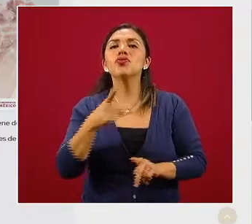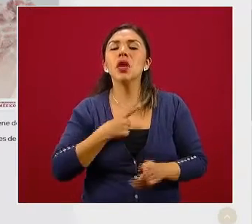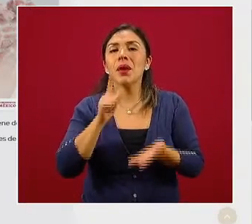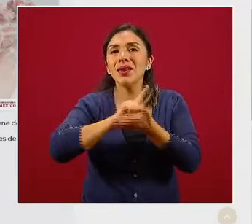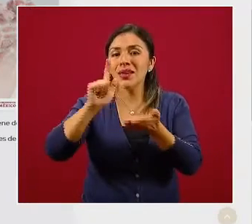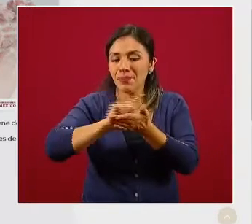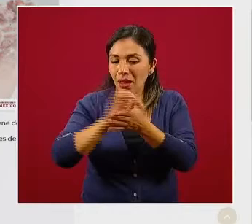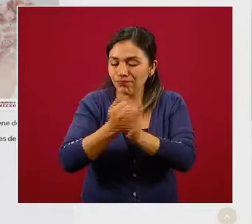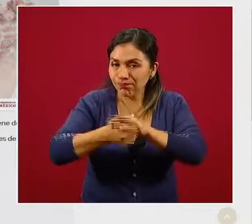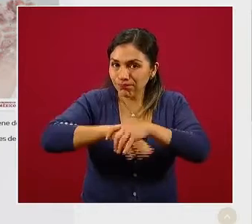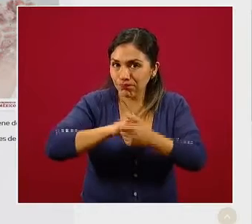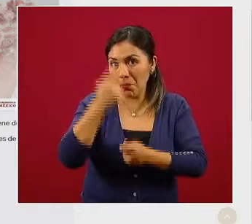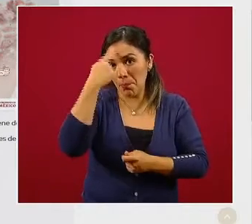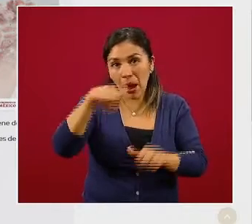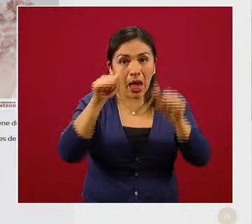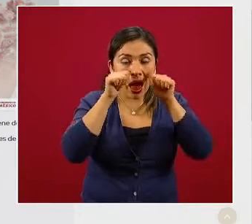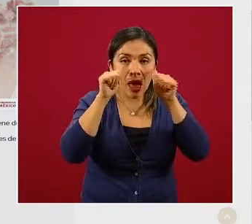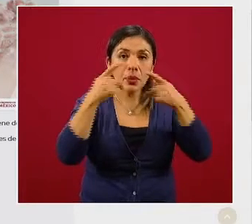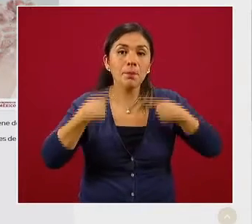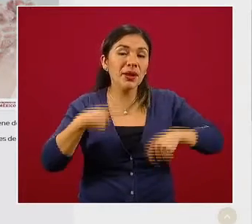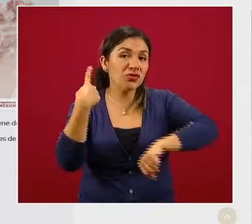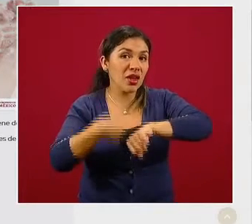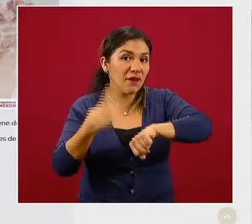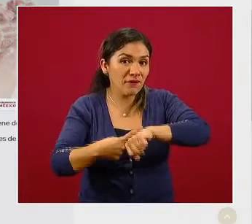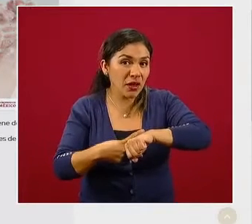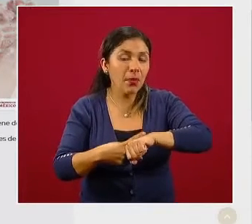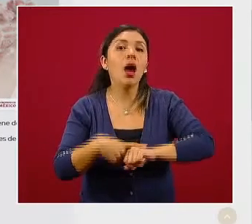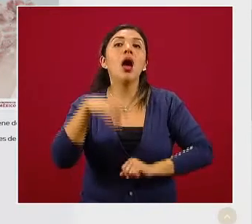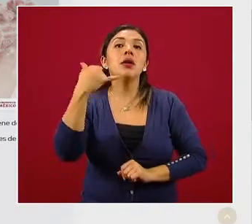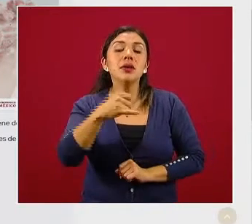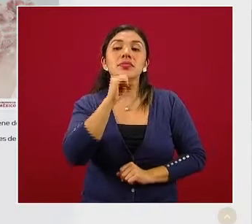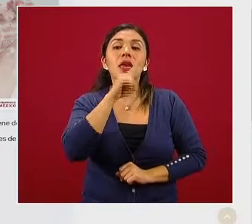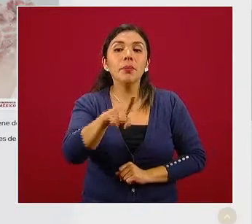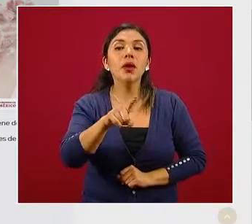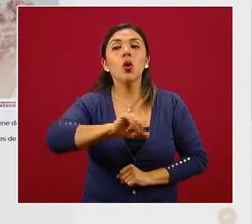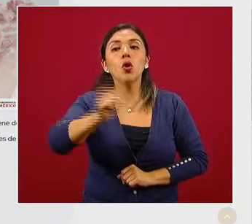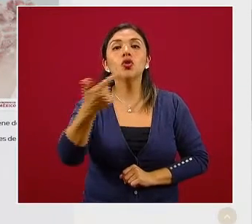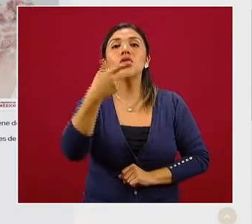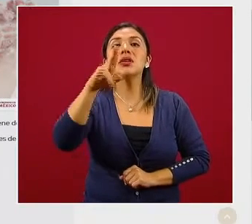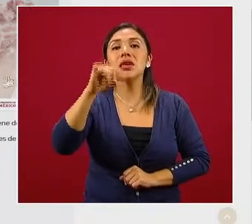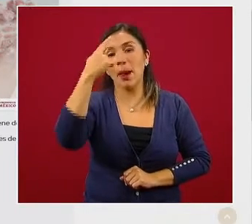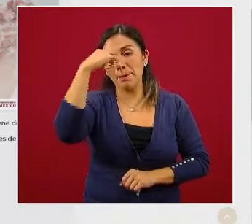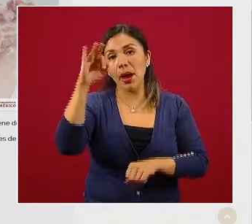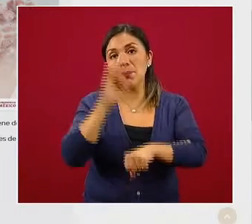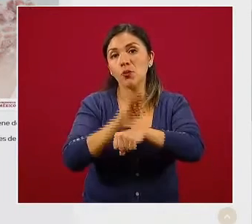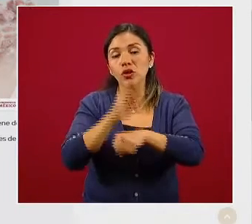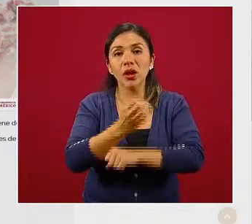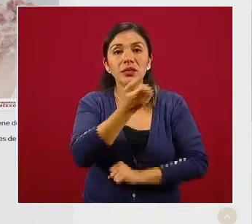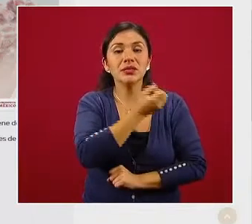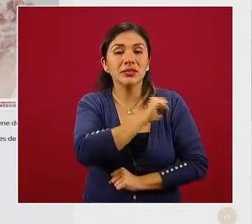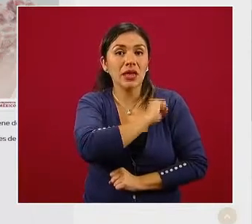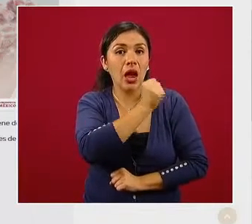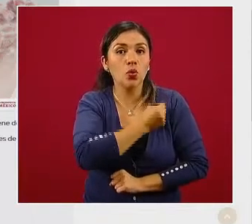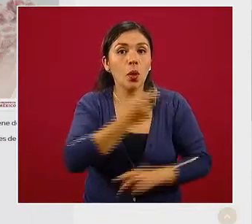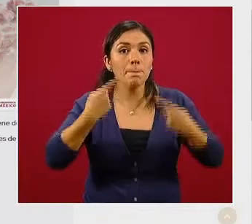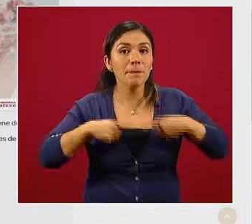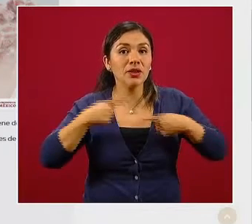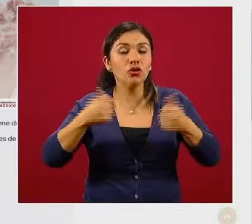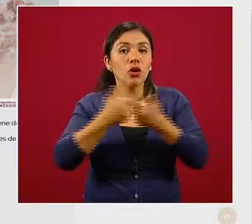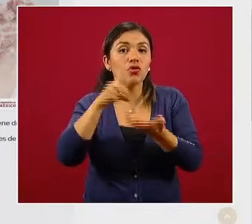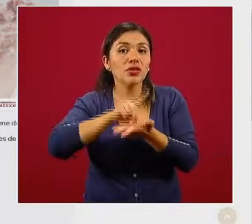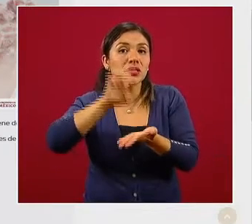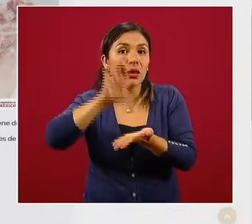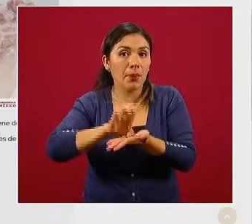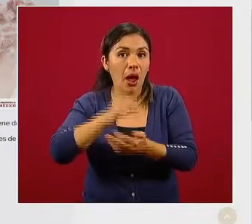correcta higiene de manos para atender a sus pacientes, y, por ejemplo, está también la guía para la protección de la salud de personas con discapacidad en